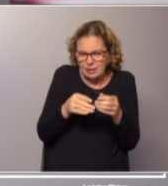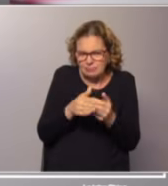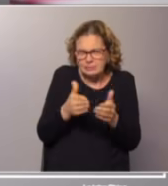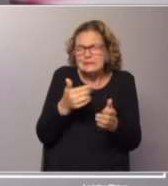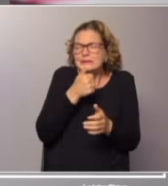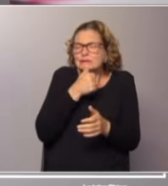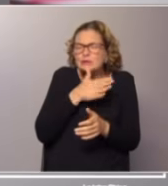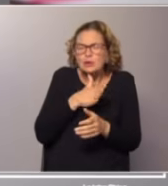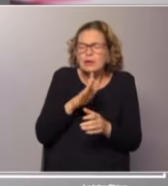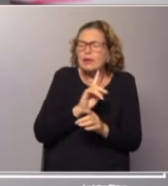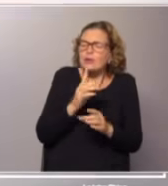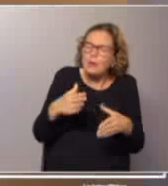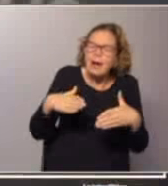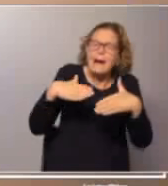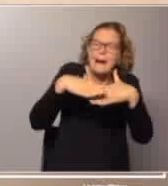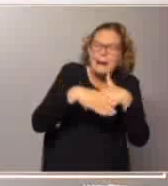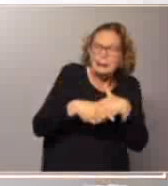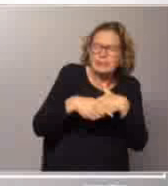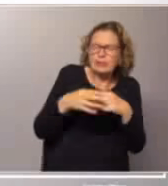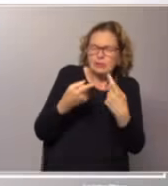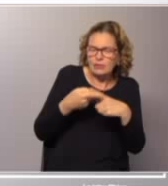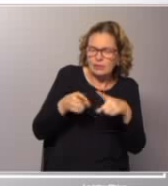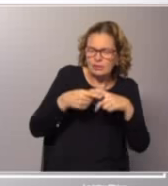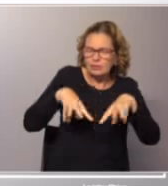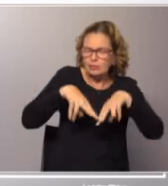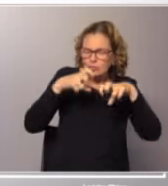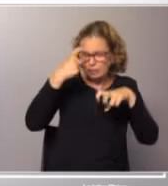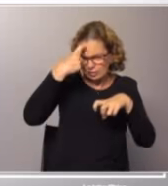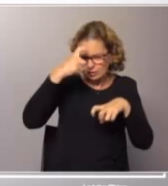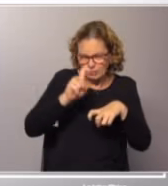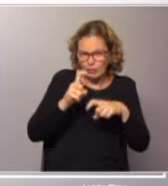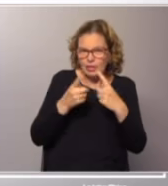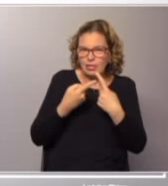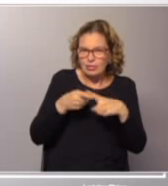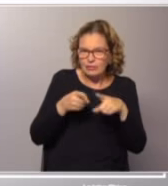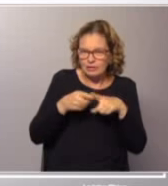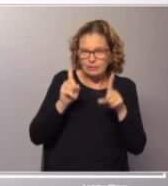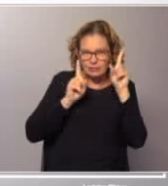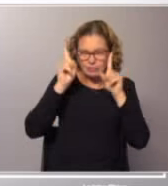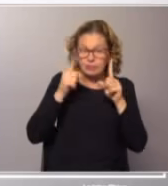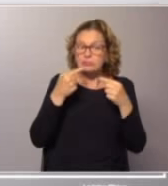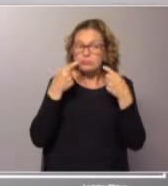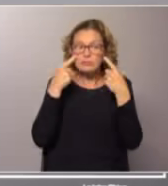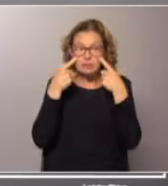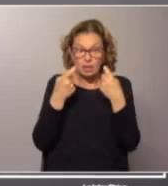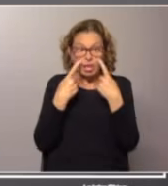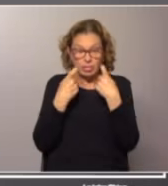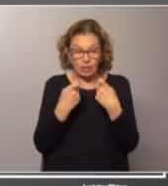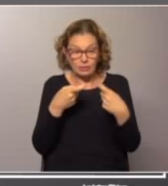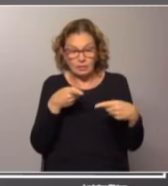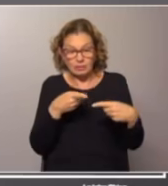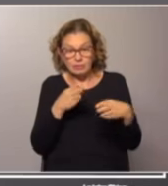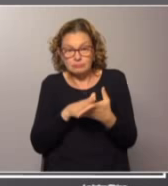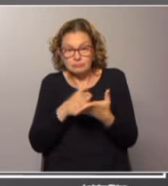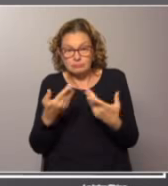historia de no reconciliación diversos estudios científicos de distintas universidades alertan de esta confrontación una de las